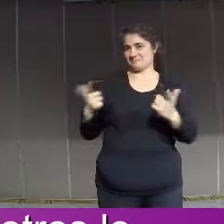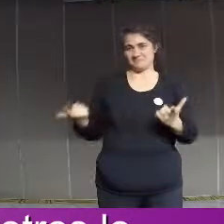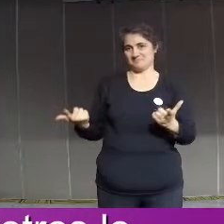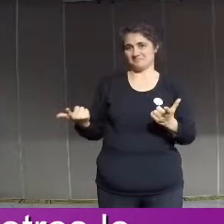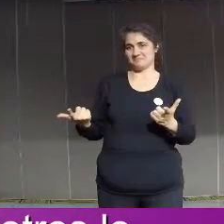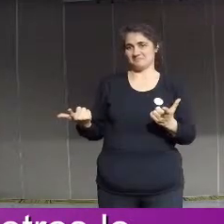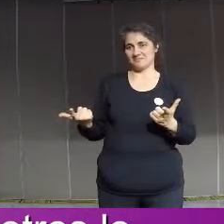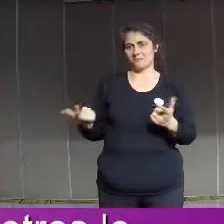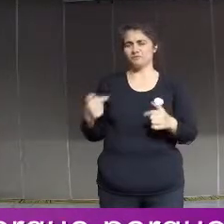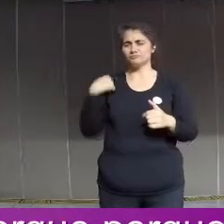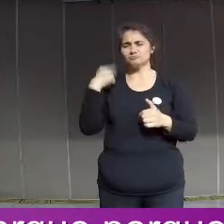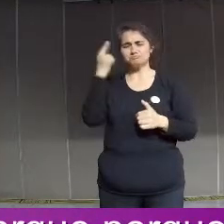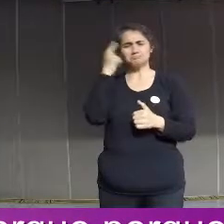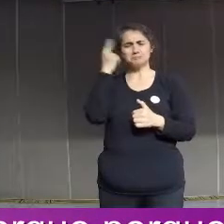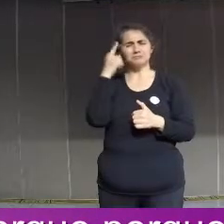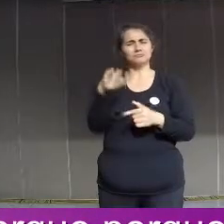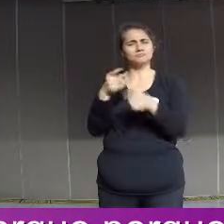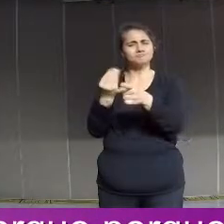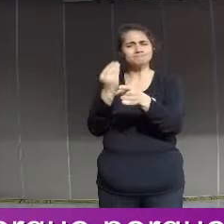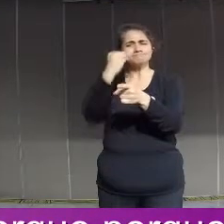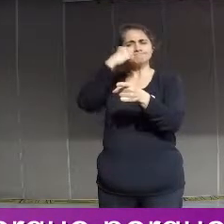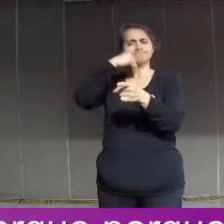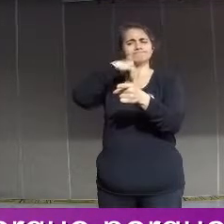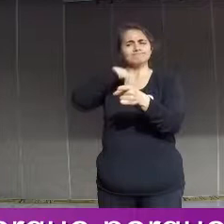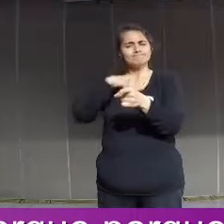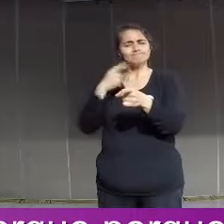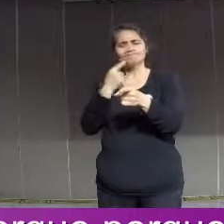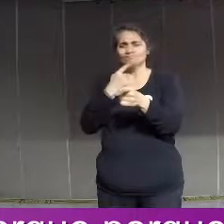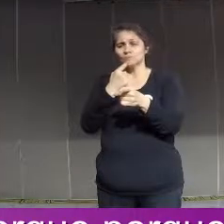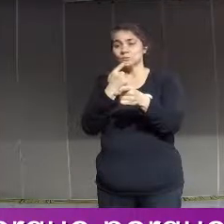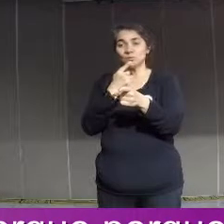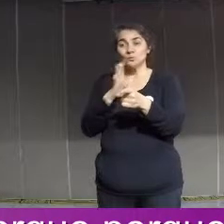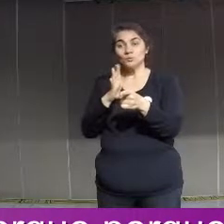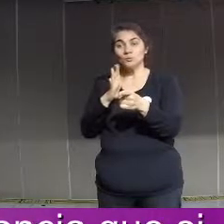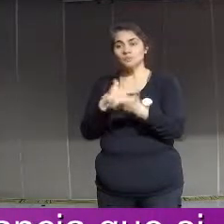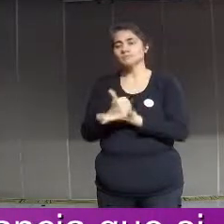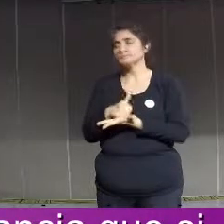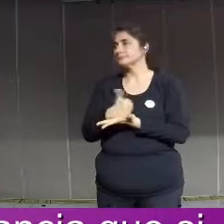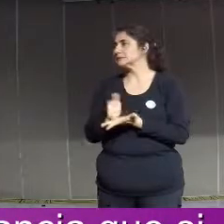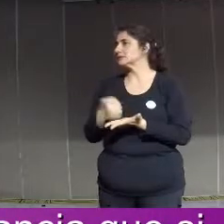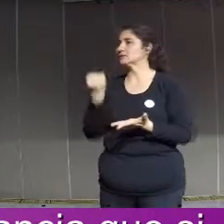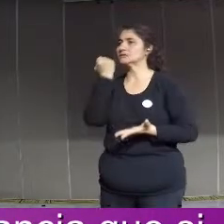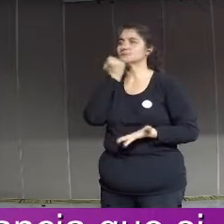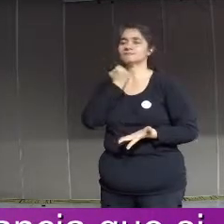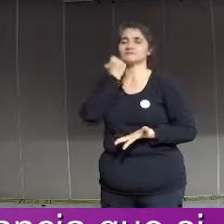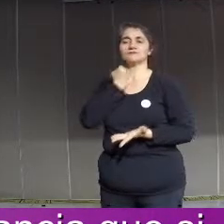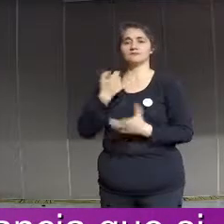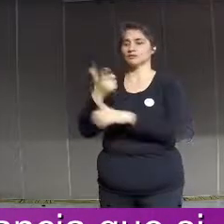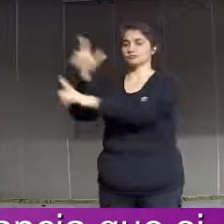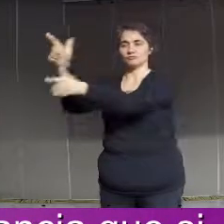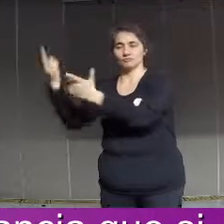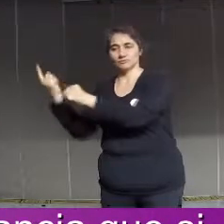un paciente se puede llegar a estar aspirando con líquidos y tengo que esperar mucho tiempo para el estudio de